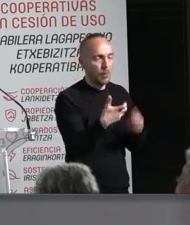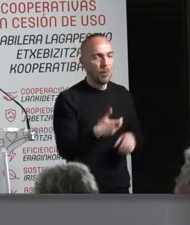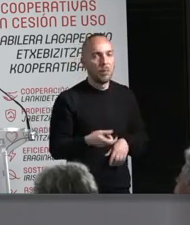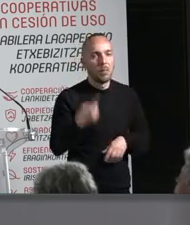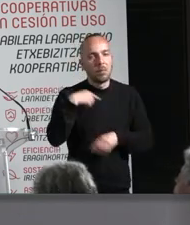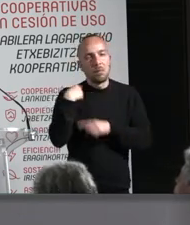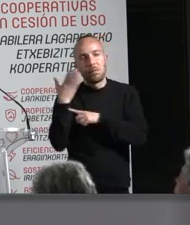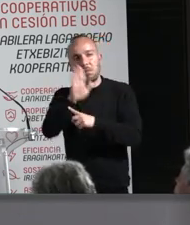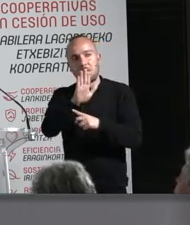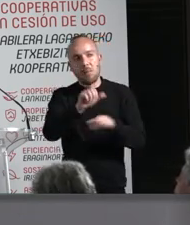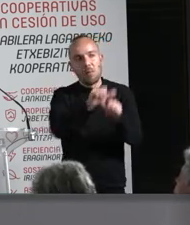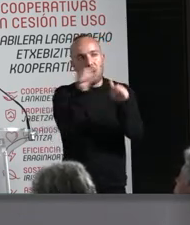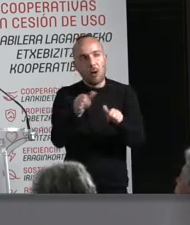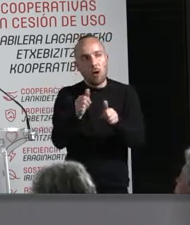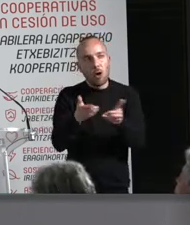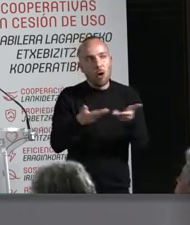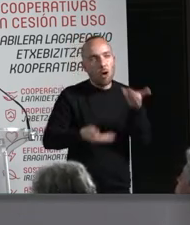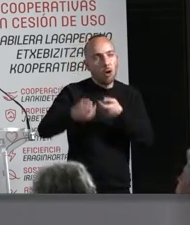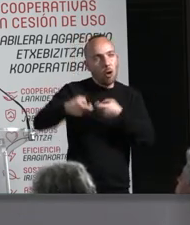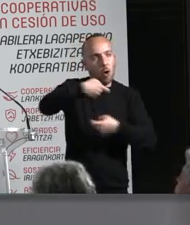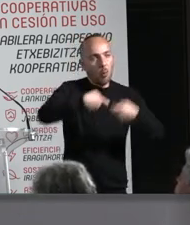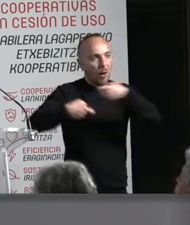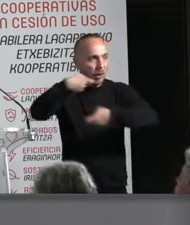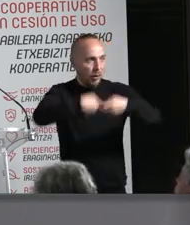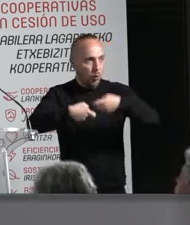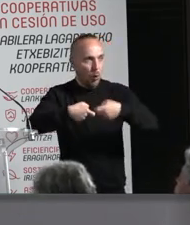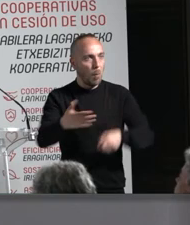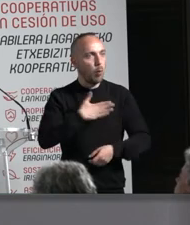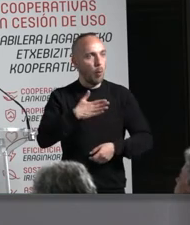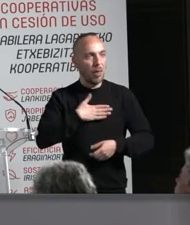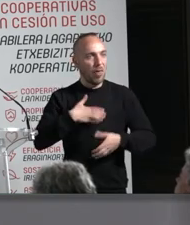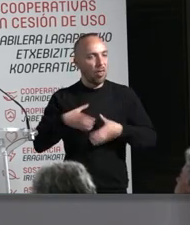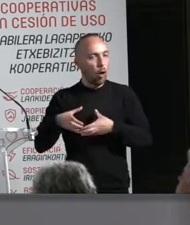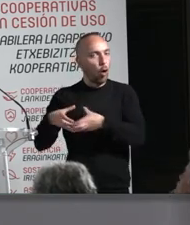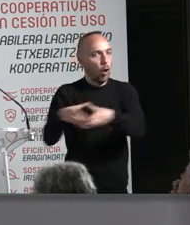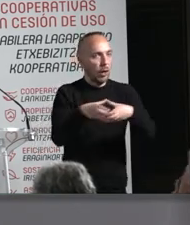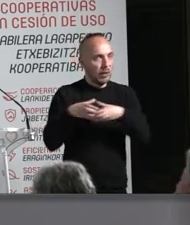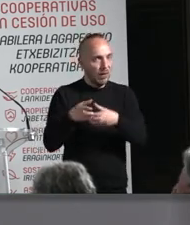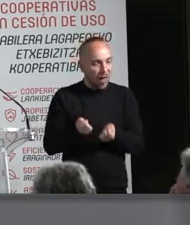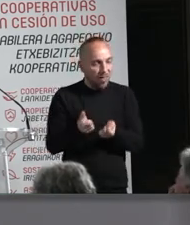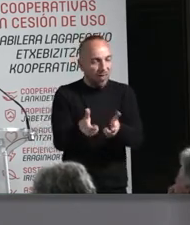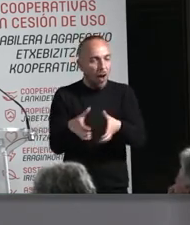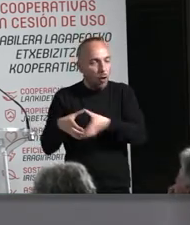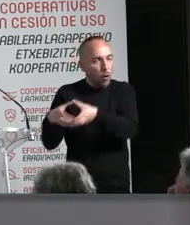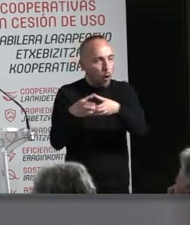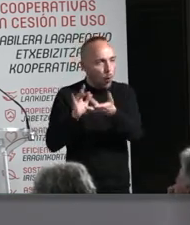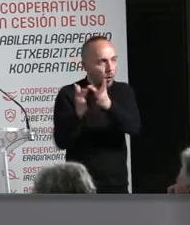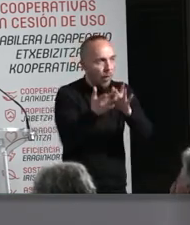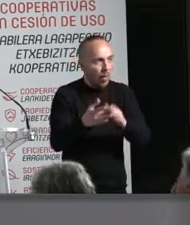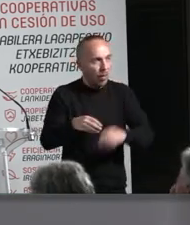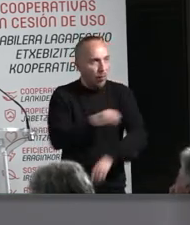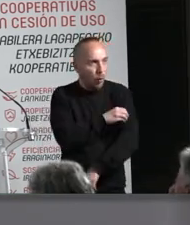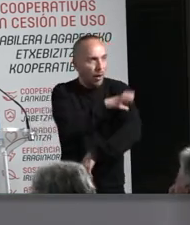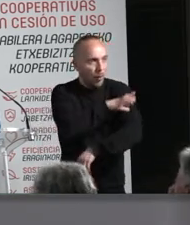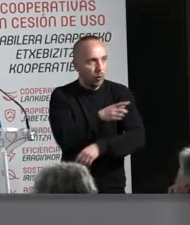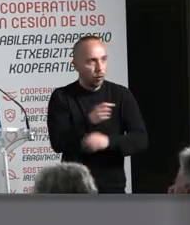planteamos un modelo cooperativo, un modelo de propiedad colectiva que genere comunidad, que genere empoderamiento,